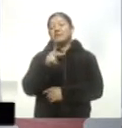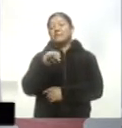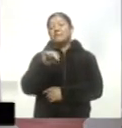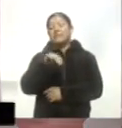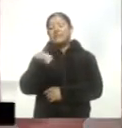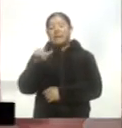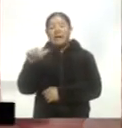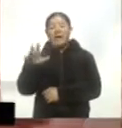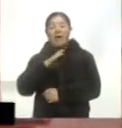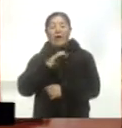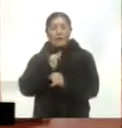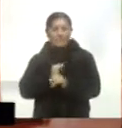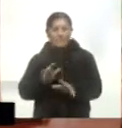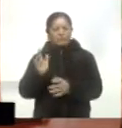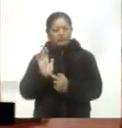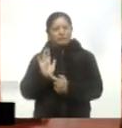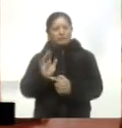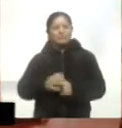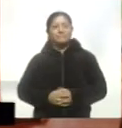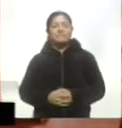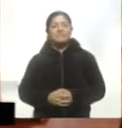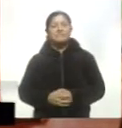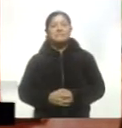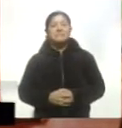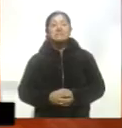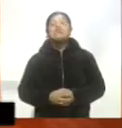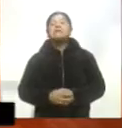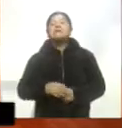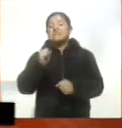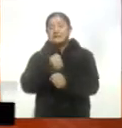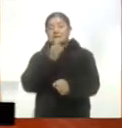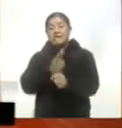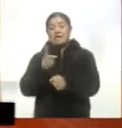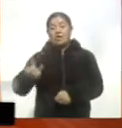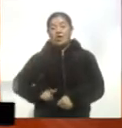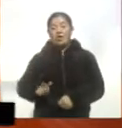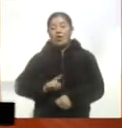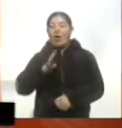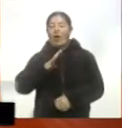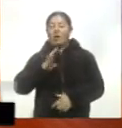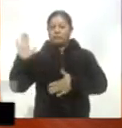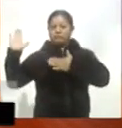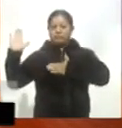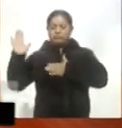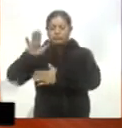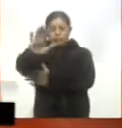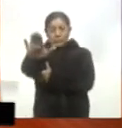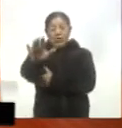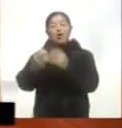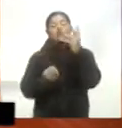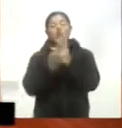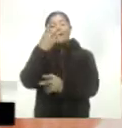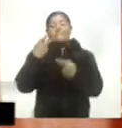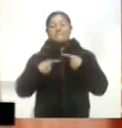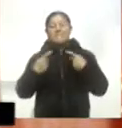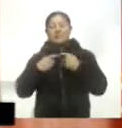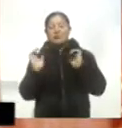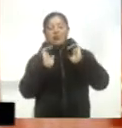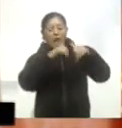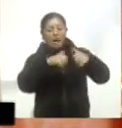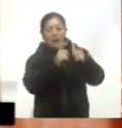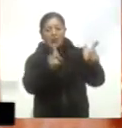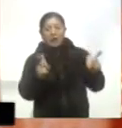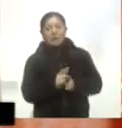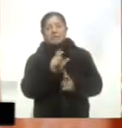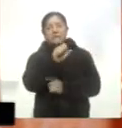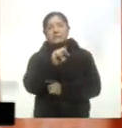información. La Secretaría de Gobierno encabezó la toma de protesta de los nuevos integrantes del Sistema Estatal de Protección